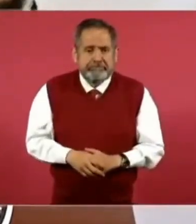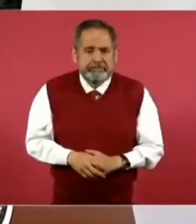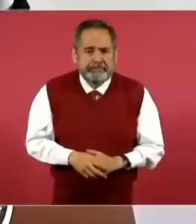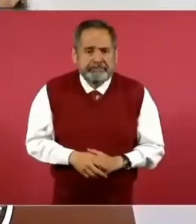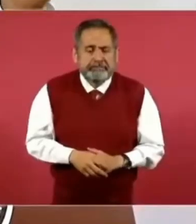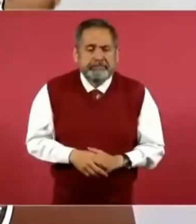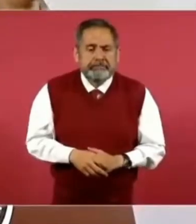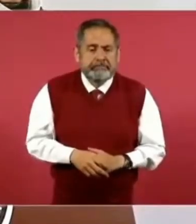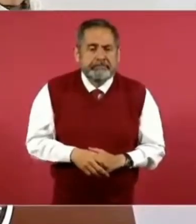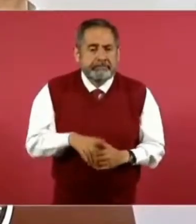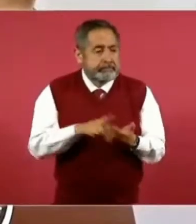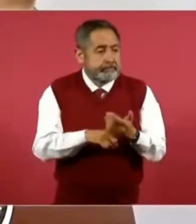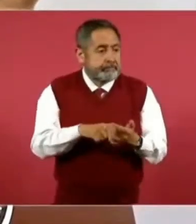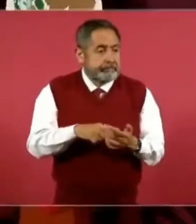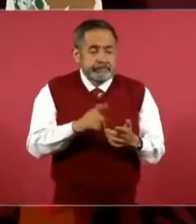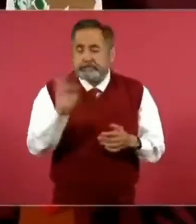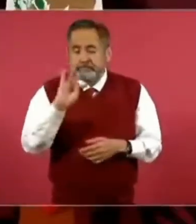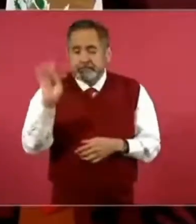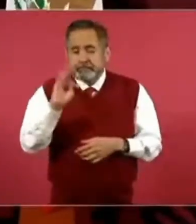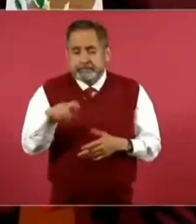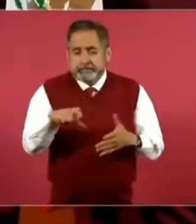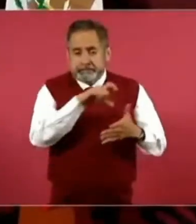van a deber la casa